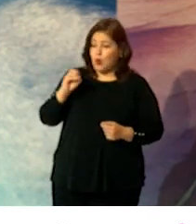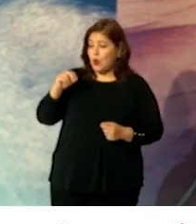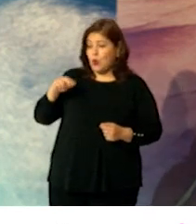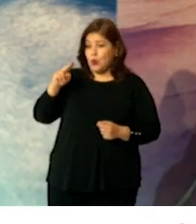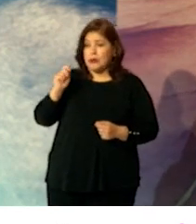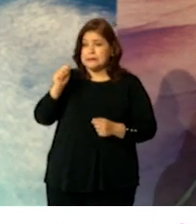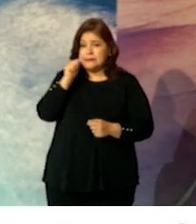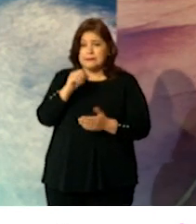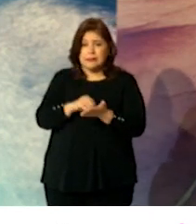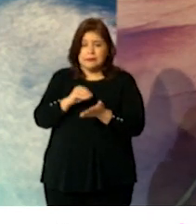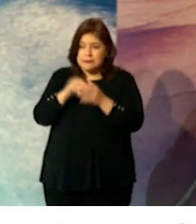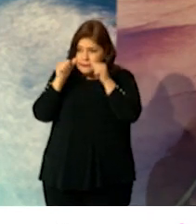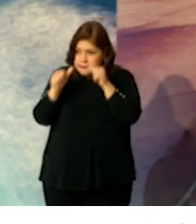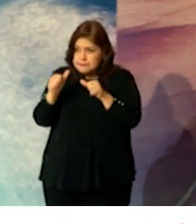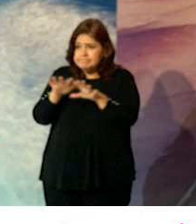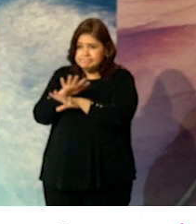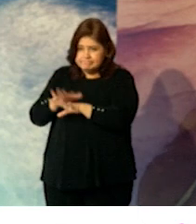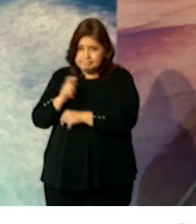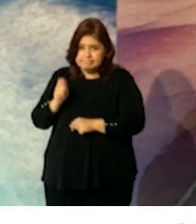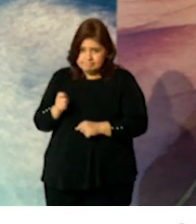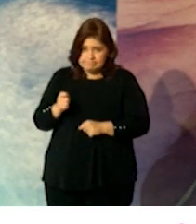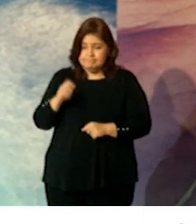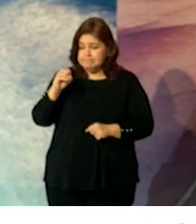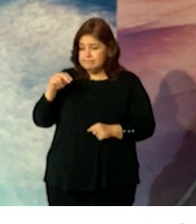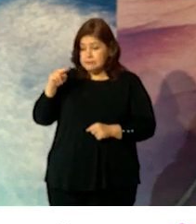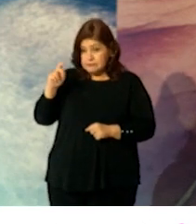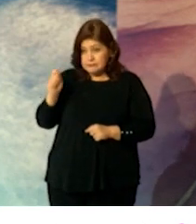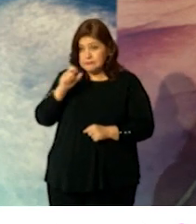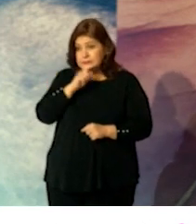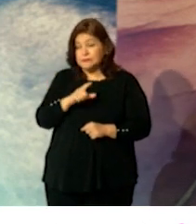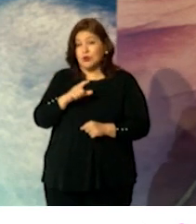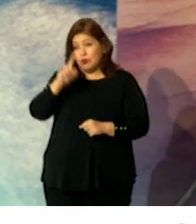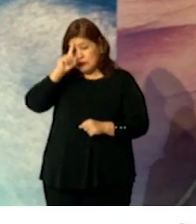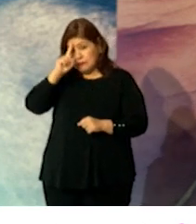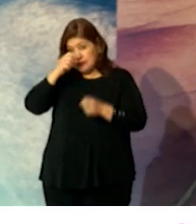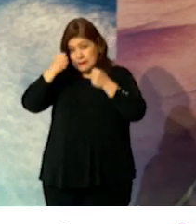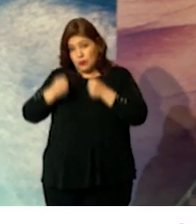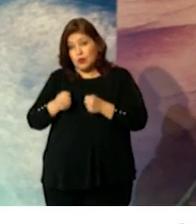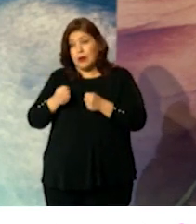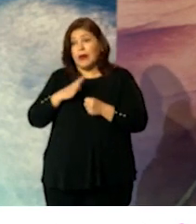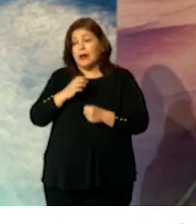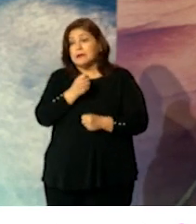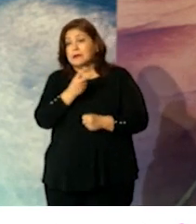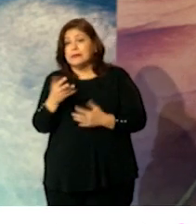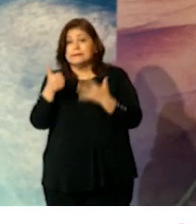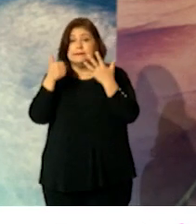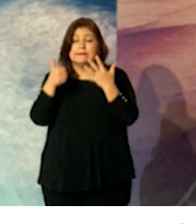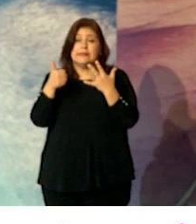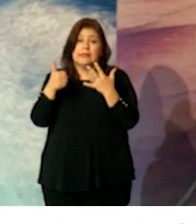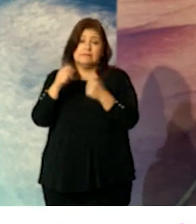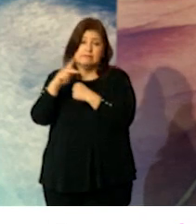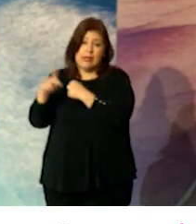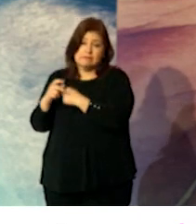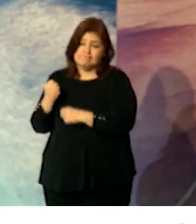sigue pendiente su reforma. No puede ser que Naciones Unidas y el Consejo de Seguridad todavía esté en manos de 6 potencias y una de esas dice no